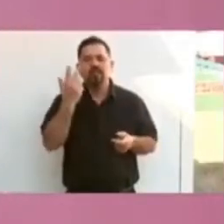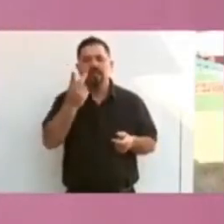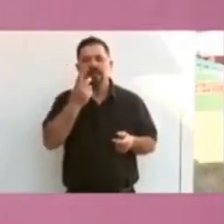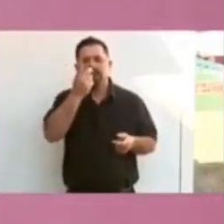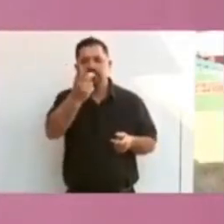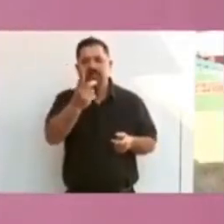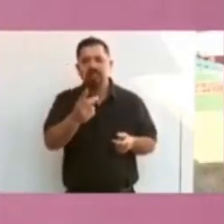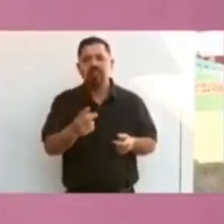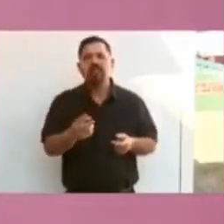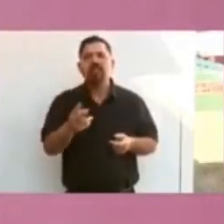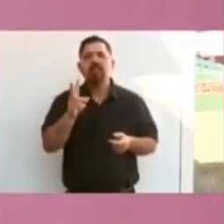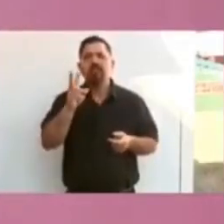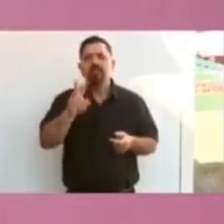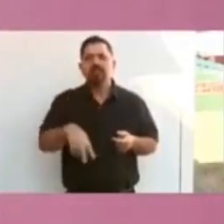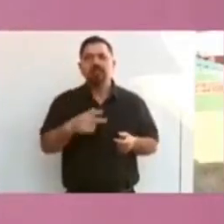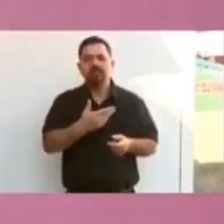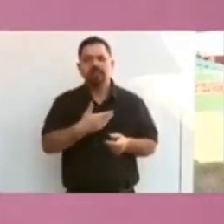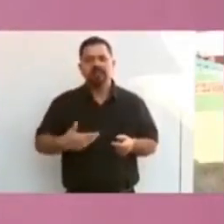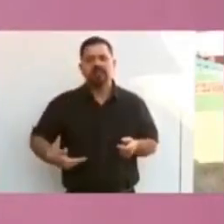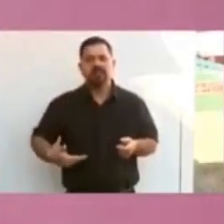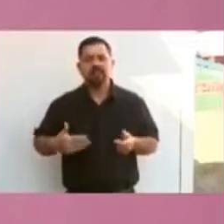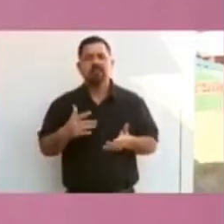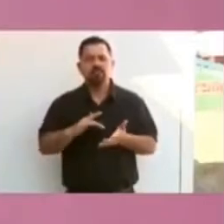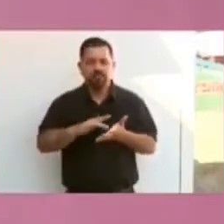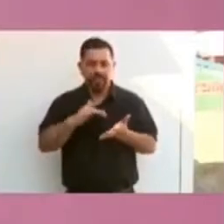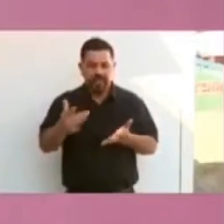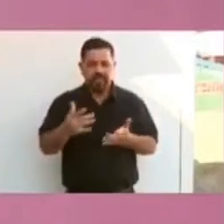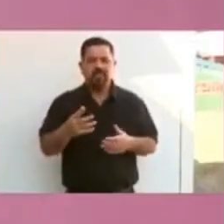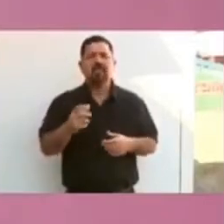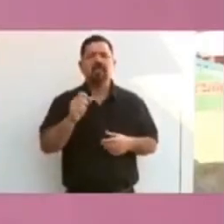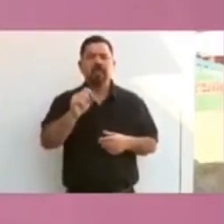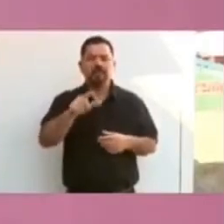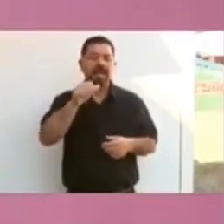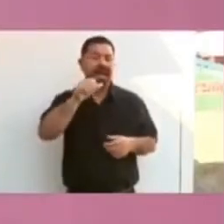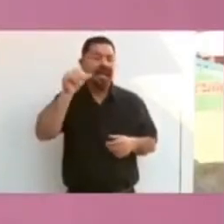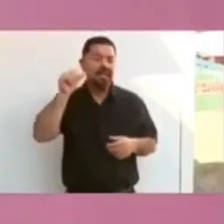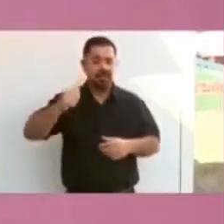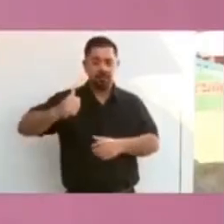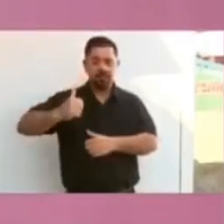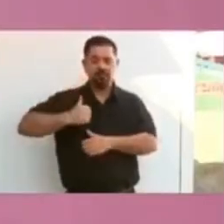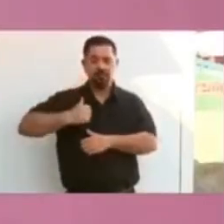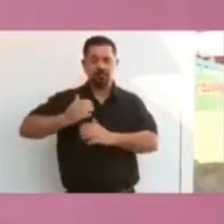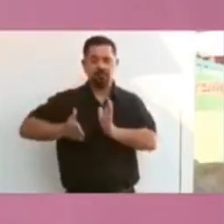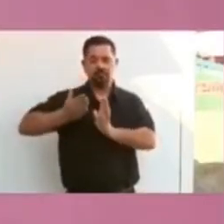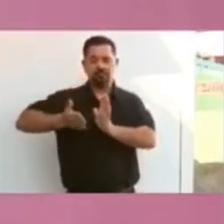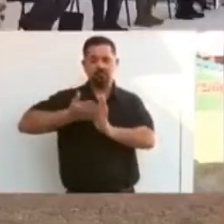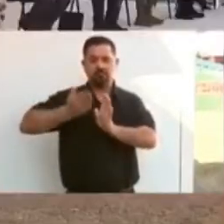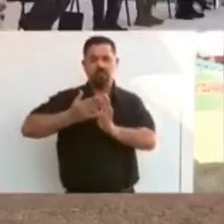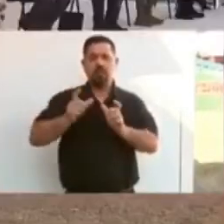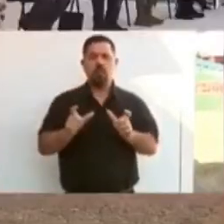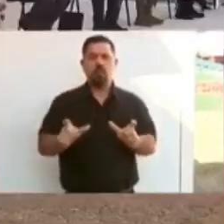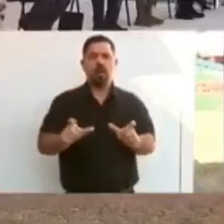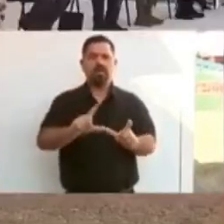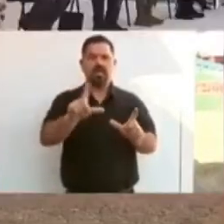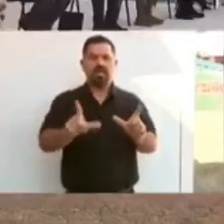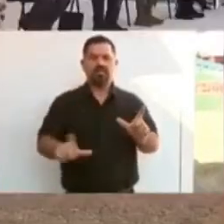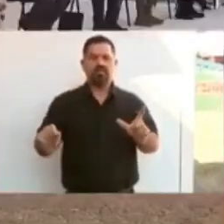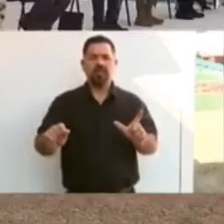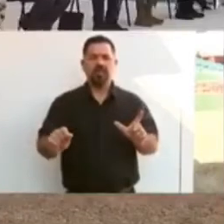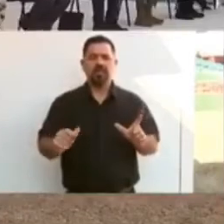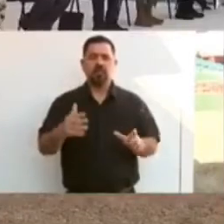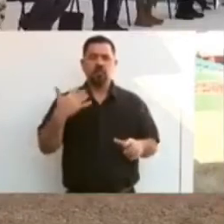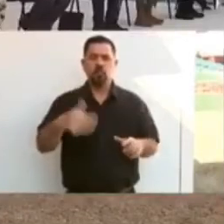las gracias, presidente, por estas obras, por el cuartel ayer. Mis respetos para el cuartel ayer de la Guardia Nacional, fue hecho de